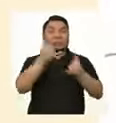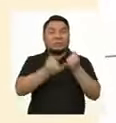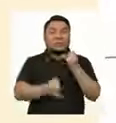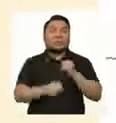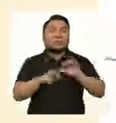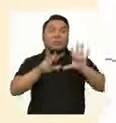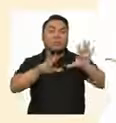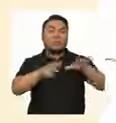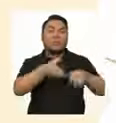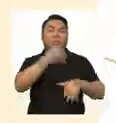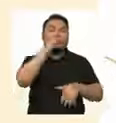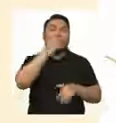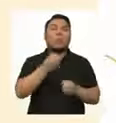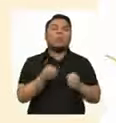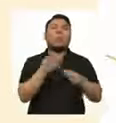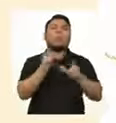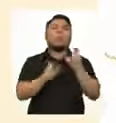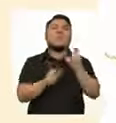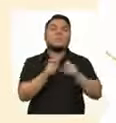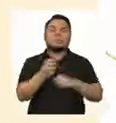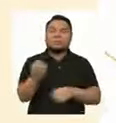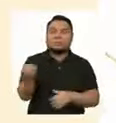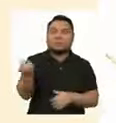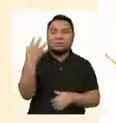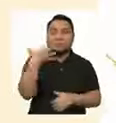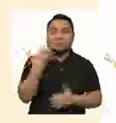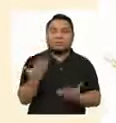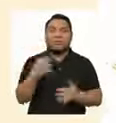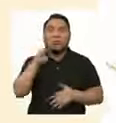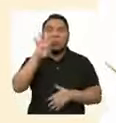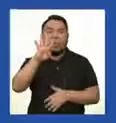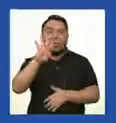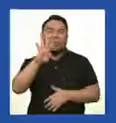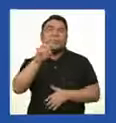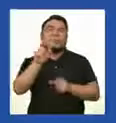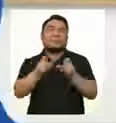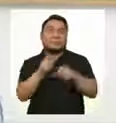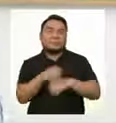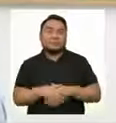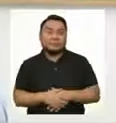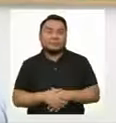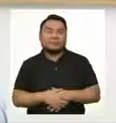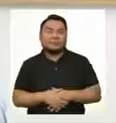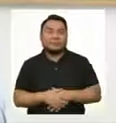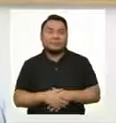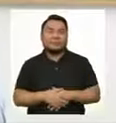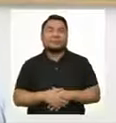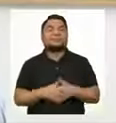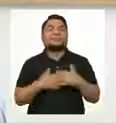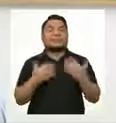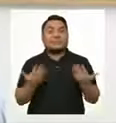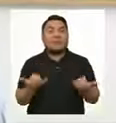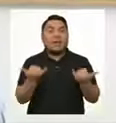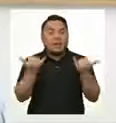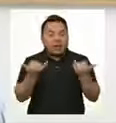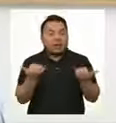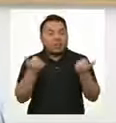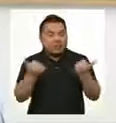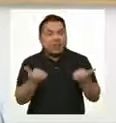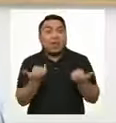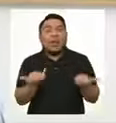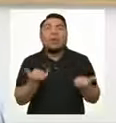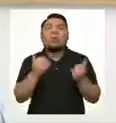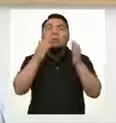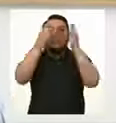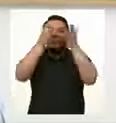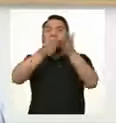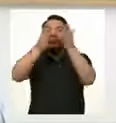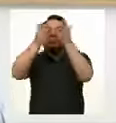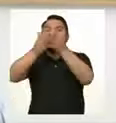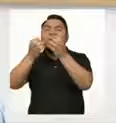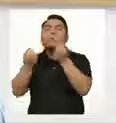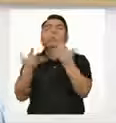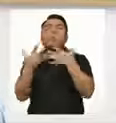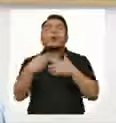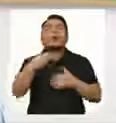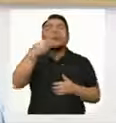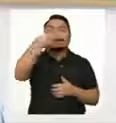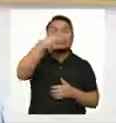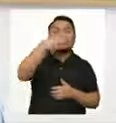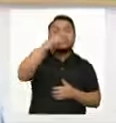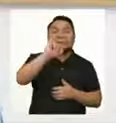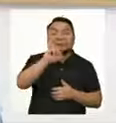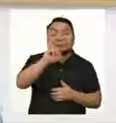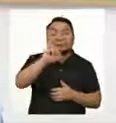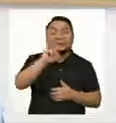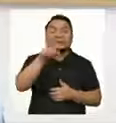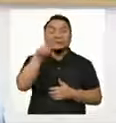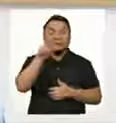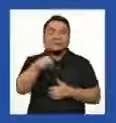finalmente, consumen 8 vasos de agua, 4 personas. Muy bien, ahora a calcular la frecuencia relativa h sub i